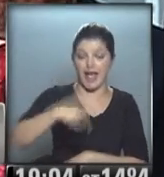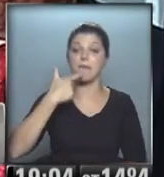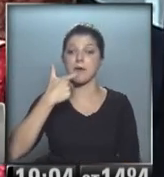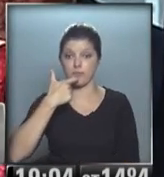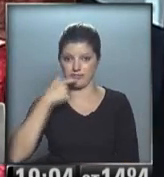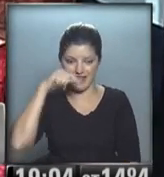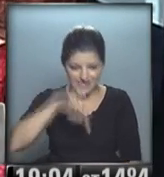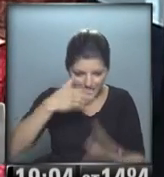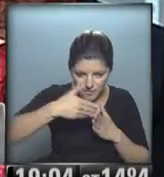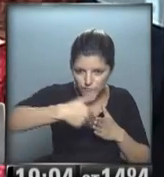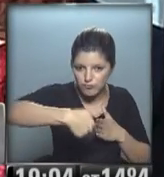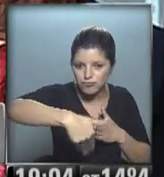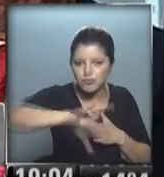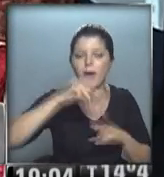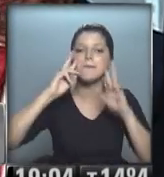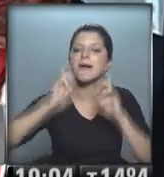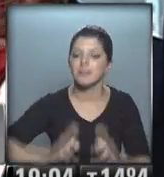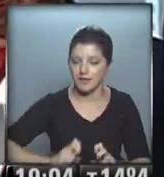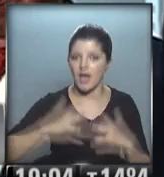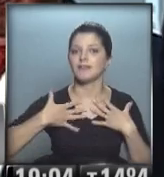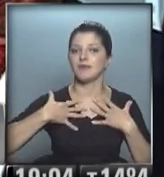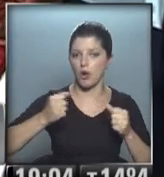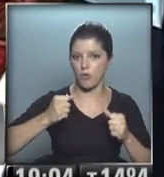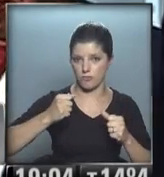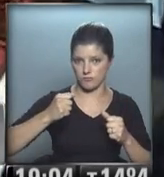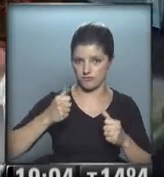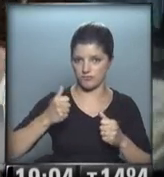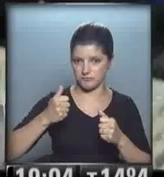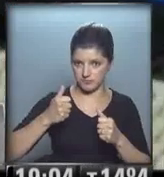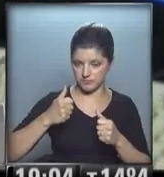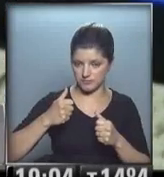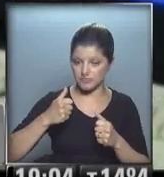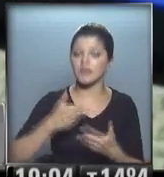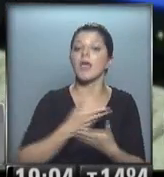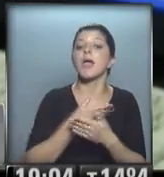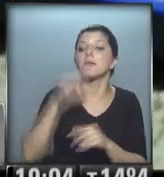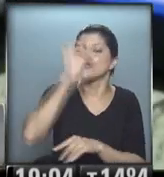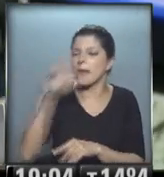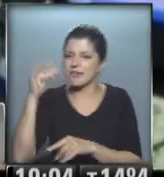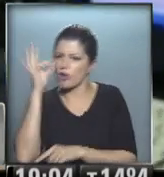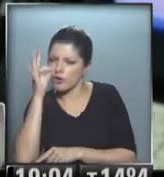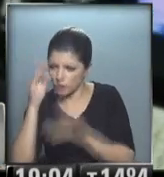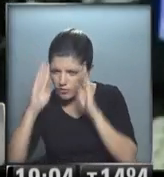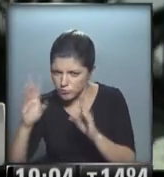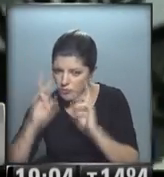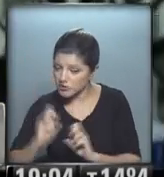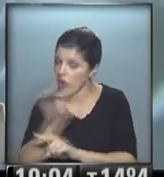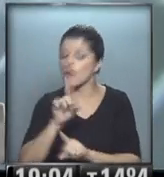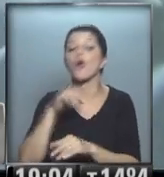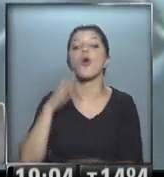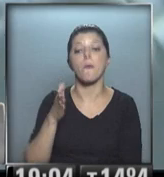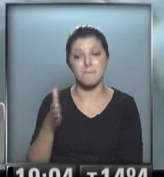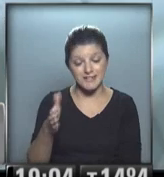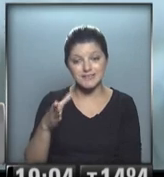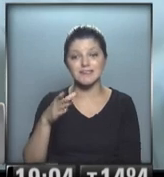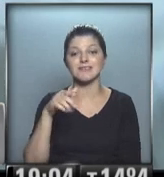y desde esa época está investigando salud reproductiva, no solamente con ratones se investiga acá, sino también con peces y con